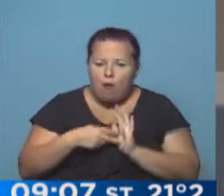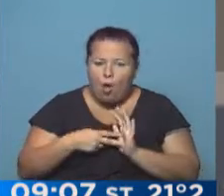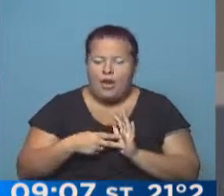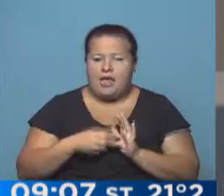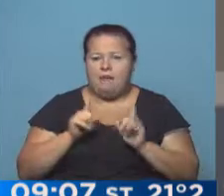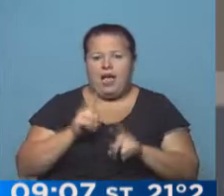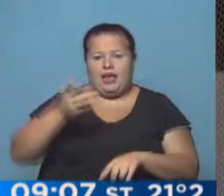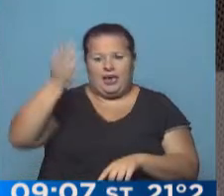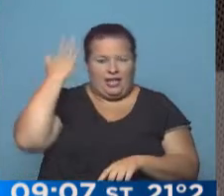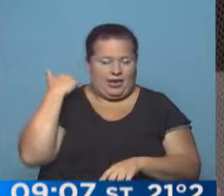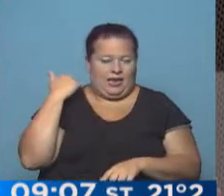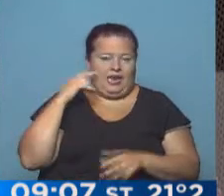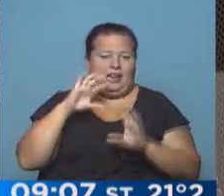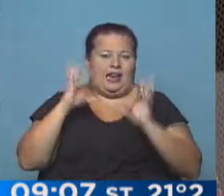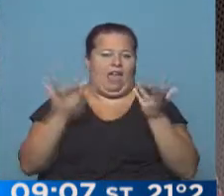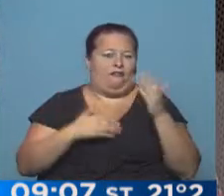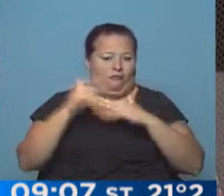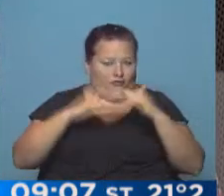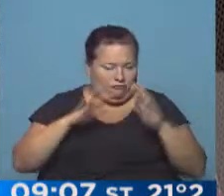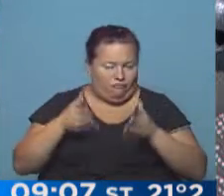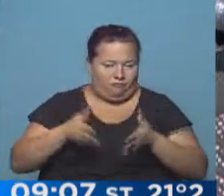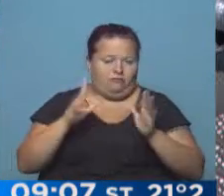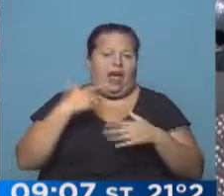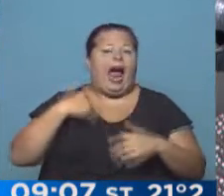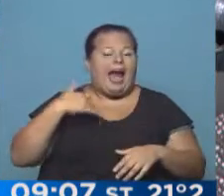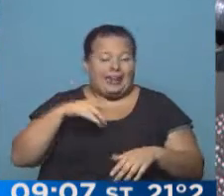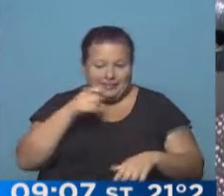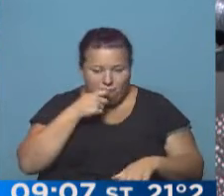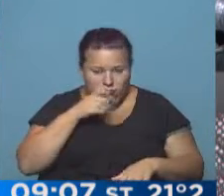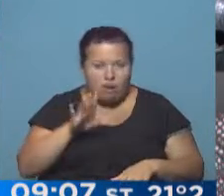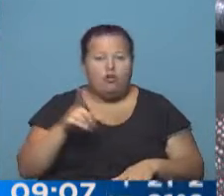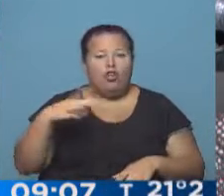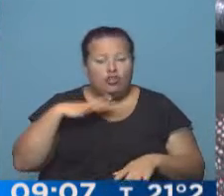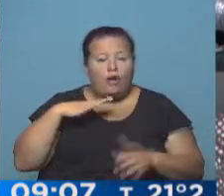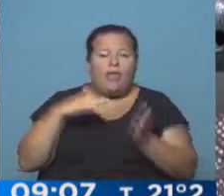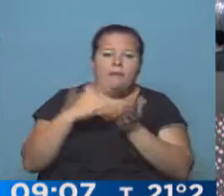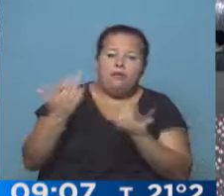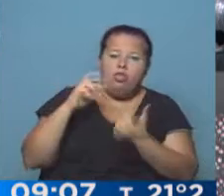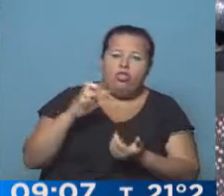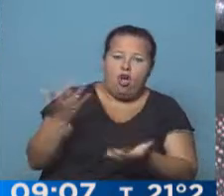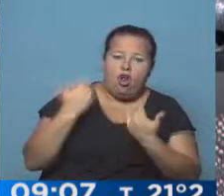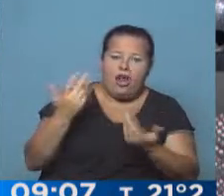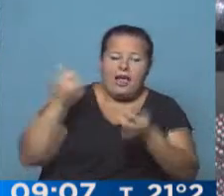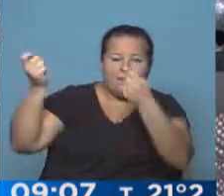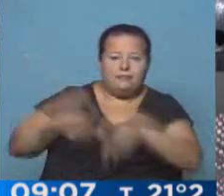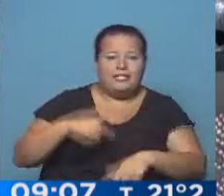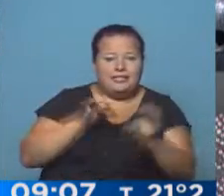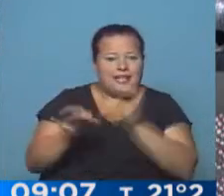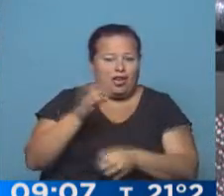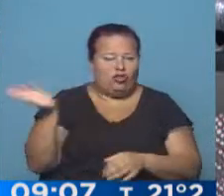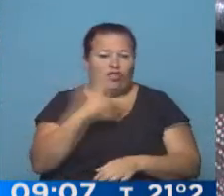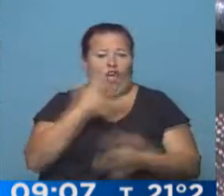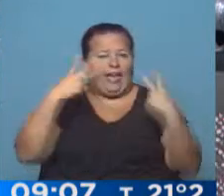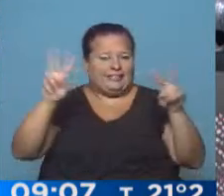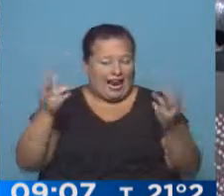teníamos en términos estructurales es decir argentina por ejemplo sigue dependiendo de los dólares que le traigan las exportadoras cereales que son todas las